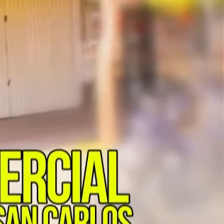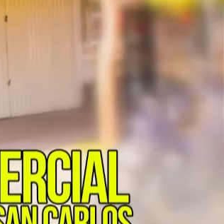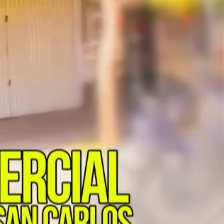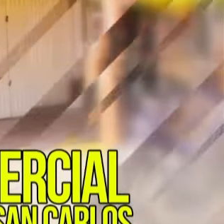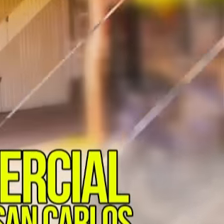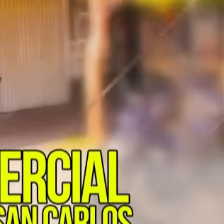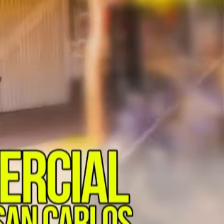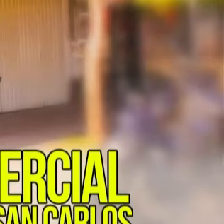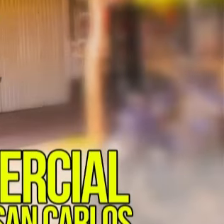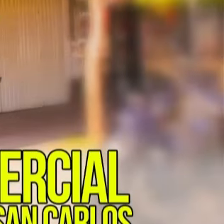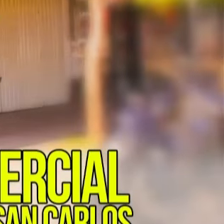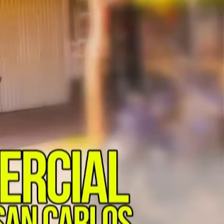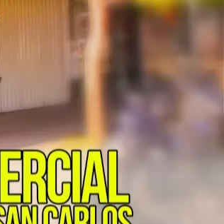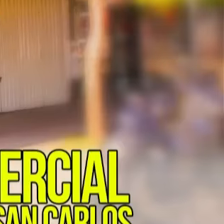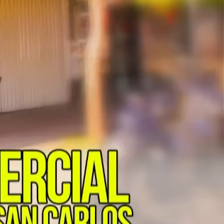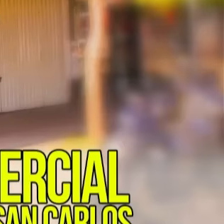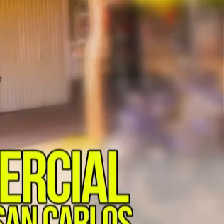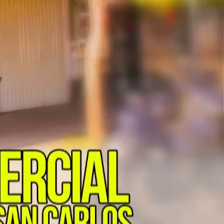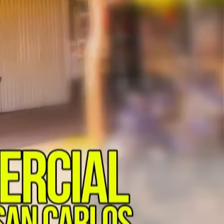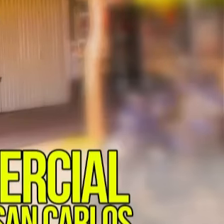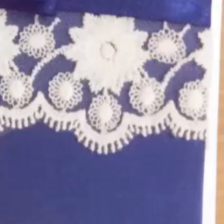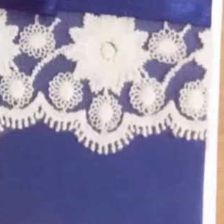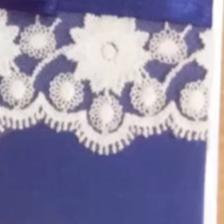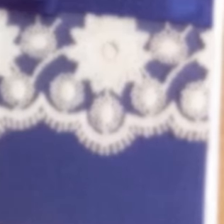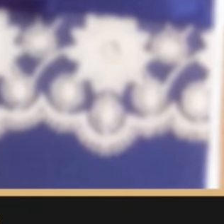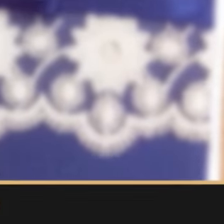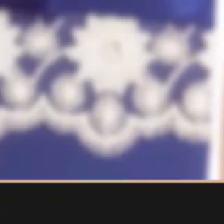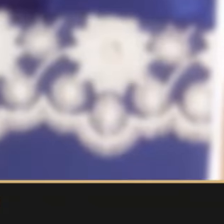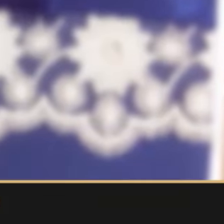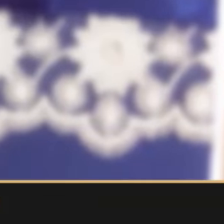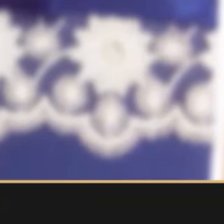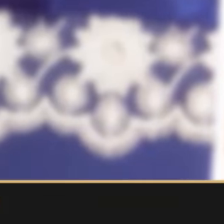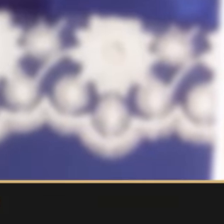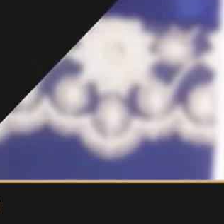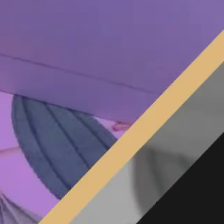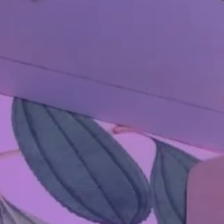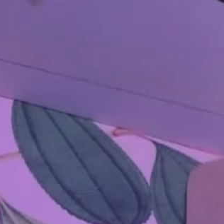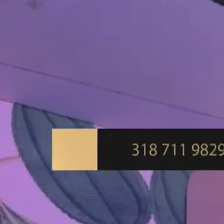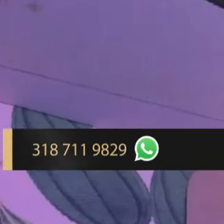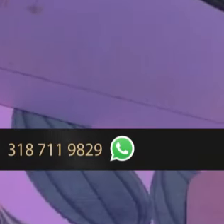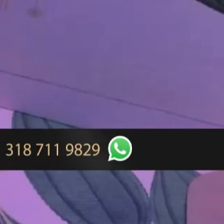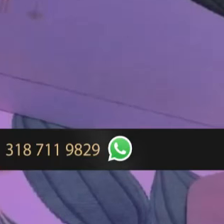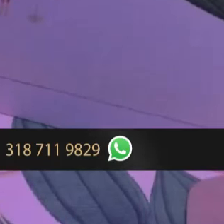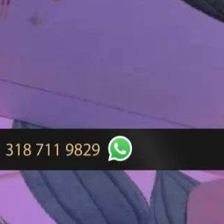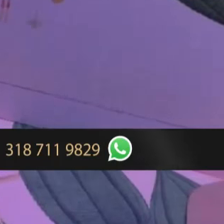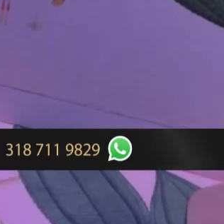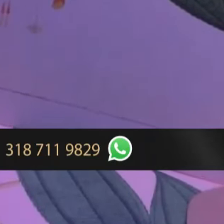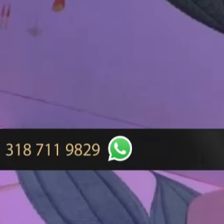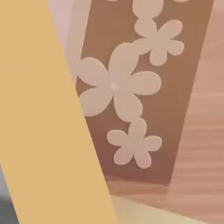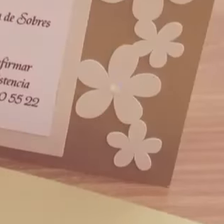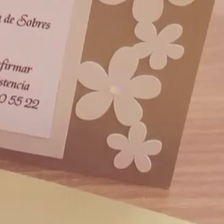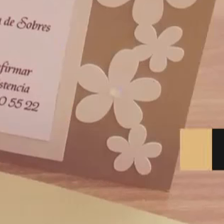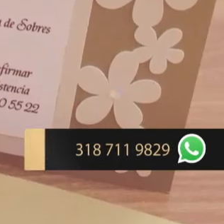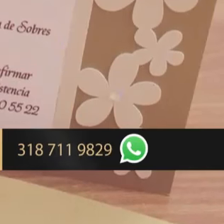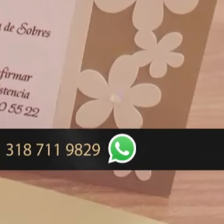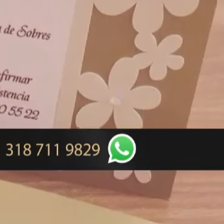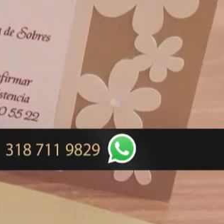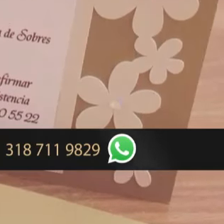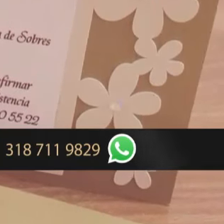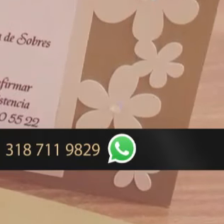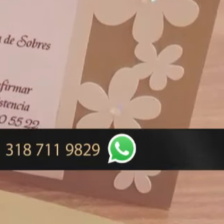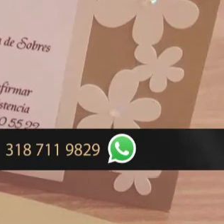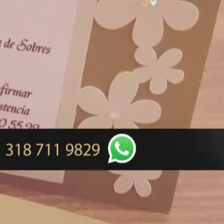y hortalizas frescas del campo para su mesa. Calígrafos, tarjetería fina, impresos y tarjetas con el más estricto nivel